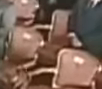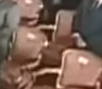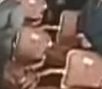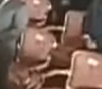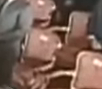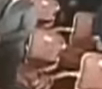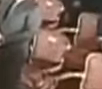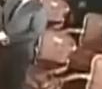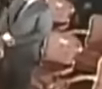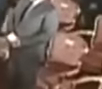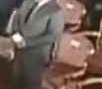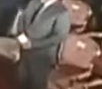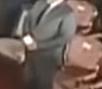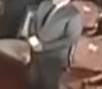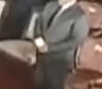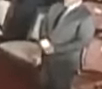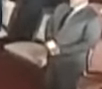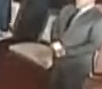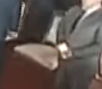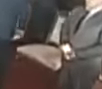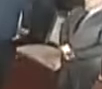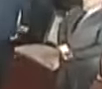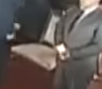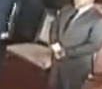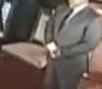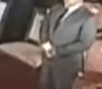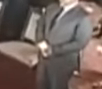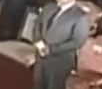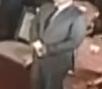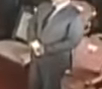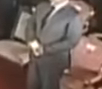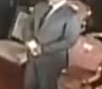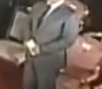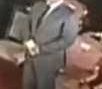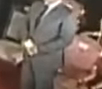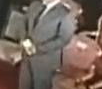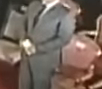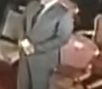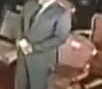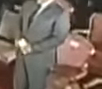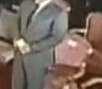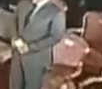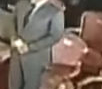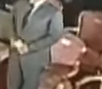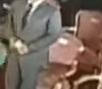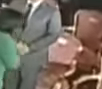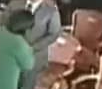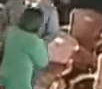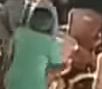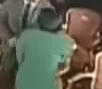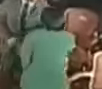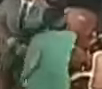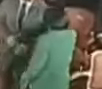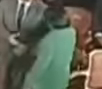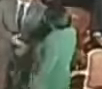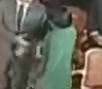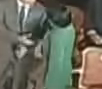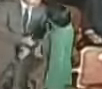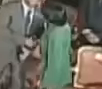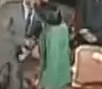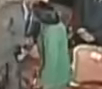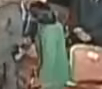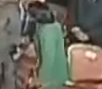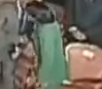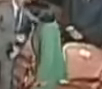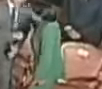protección de este territorio, que tiene que ver con la formación del territorio que comenzó en 1492 hasta 1840, el periodo colonial